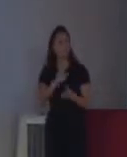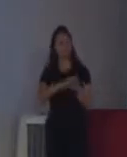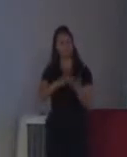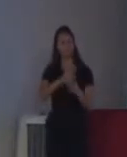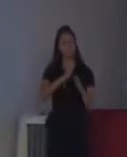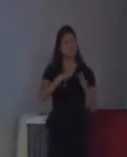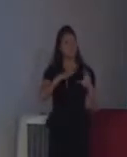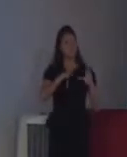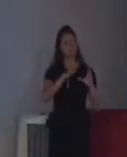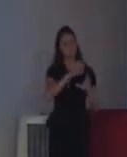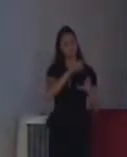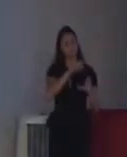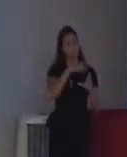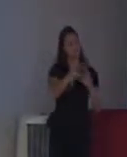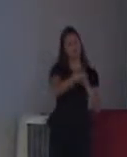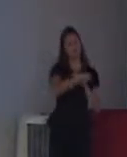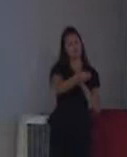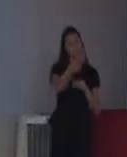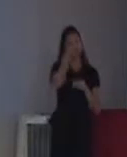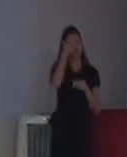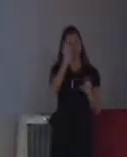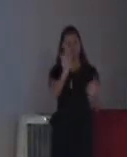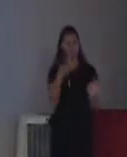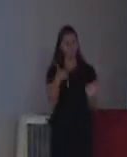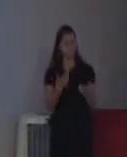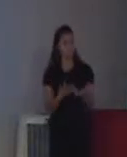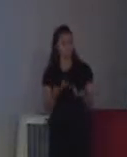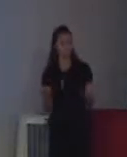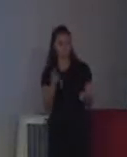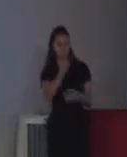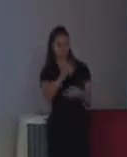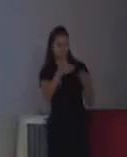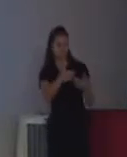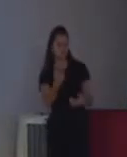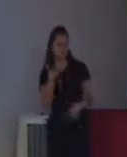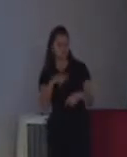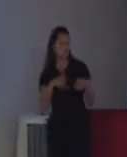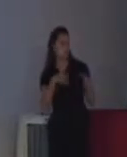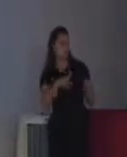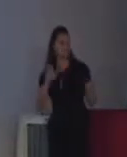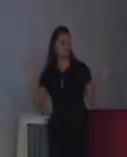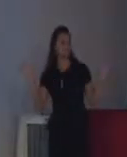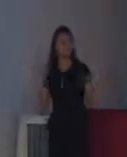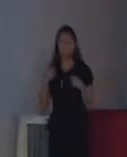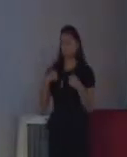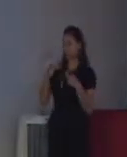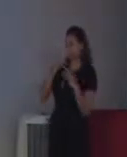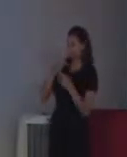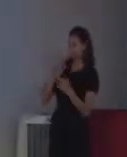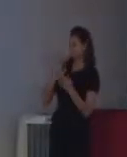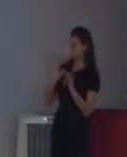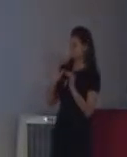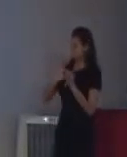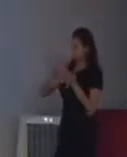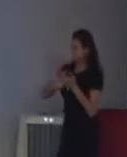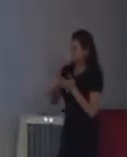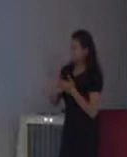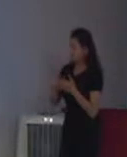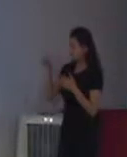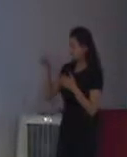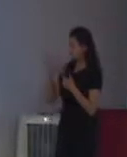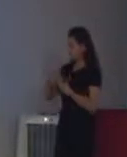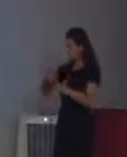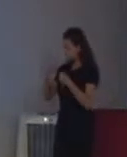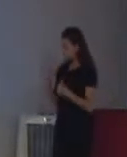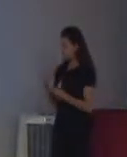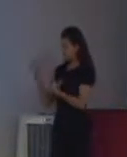de mi clase porque yo no estoy preparado para enseñarle a una persona con discapacidad. Y mi respuesta era, bueno, pues si usted no está